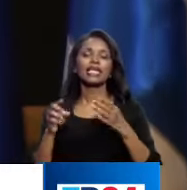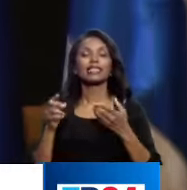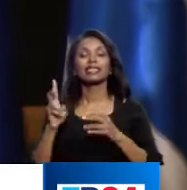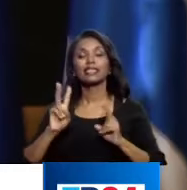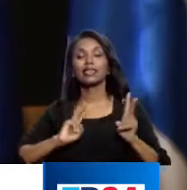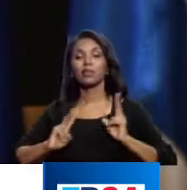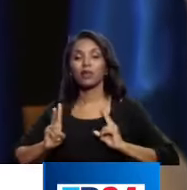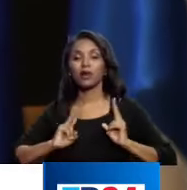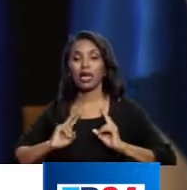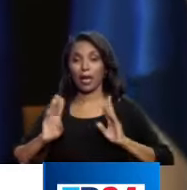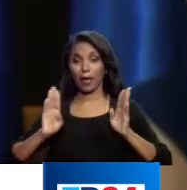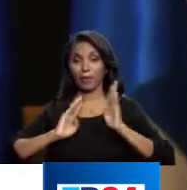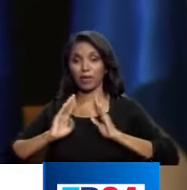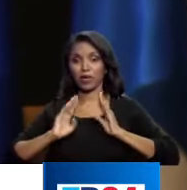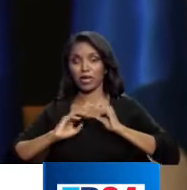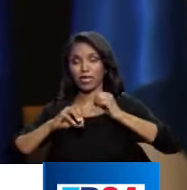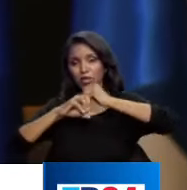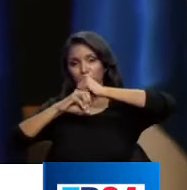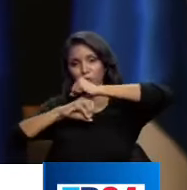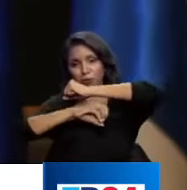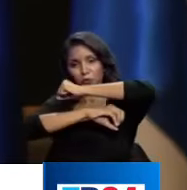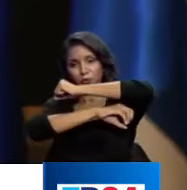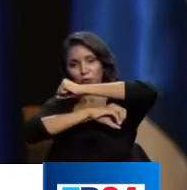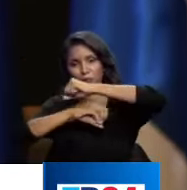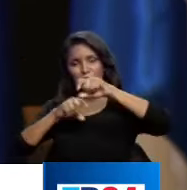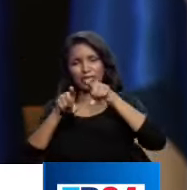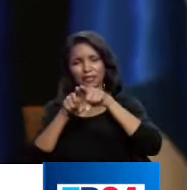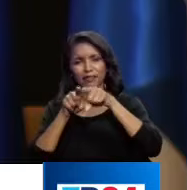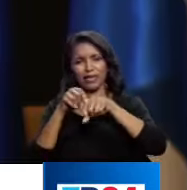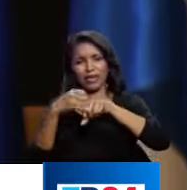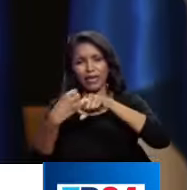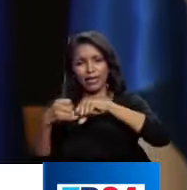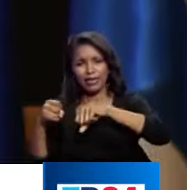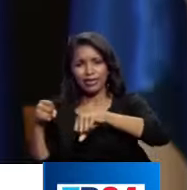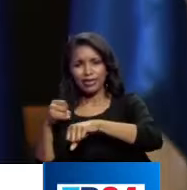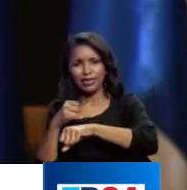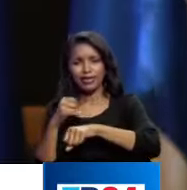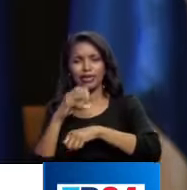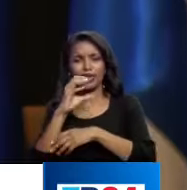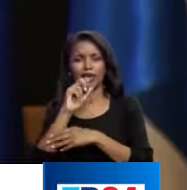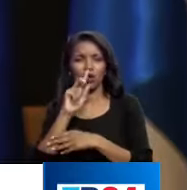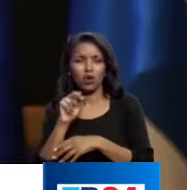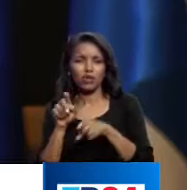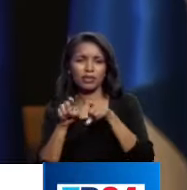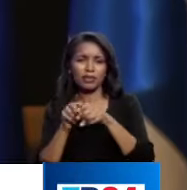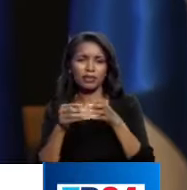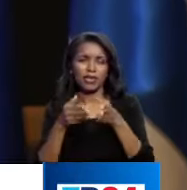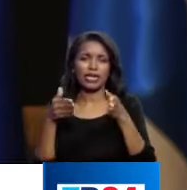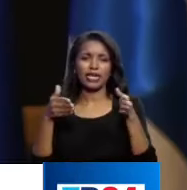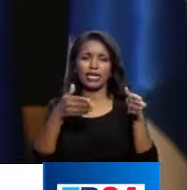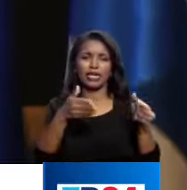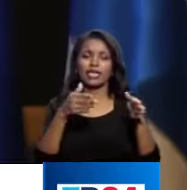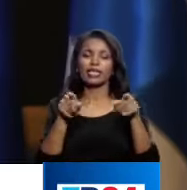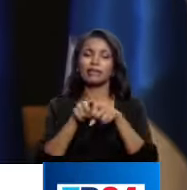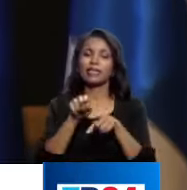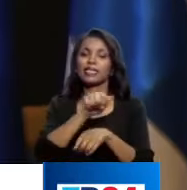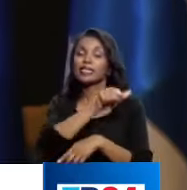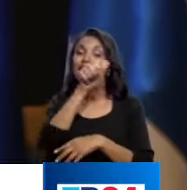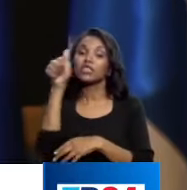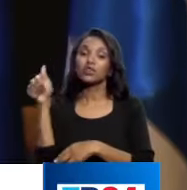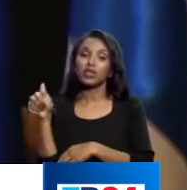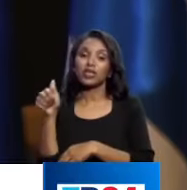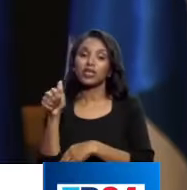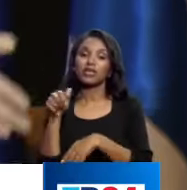paseo marítimo de Veracruz, el puerto de cruceros de Isla Colón, la carretera costanera de Colón y de Azuero y el